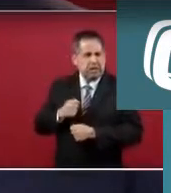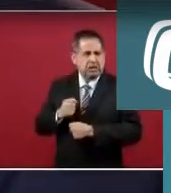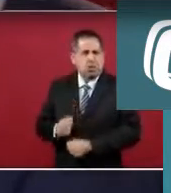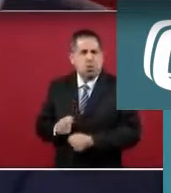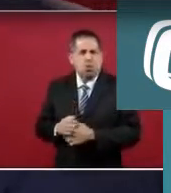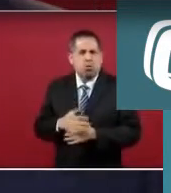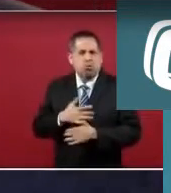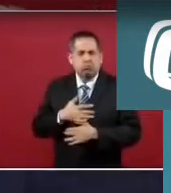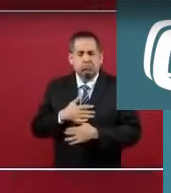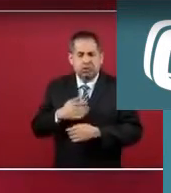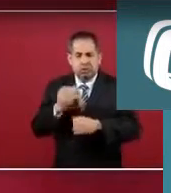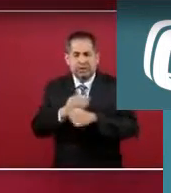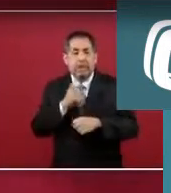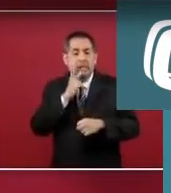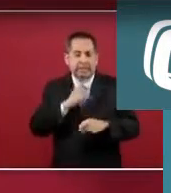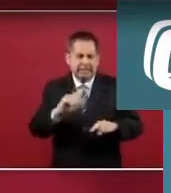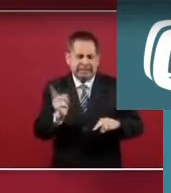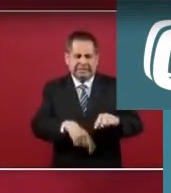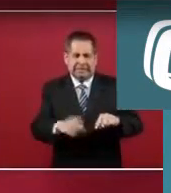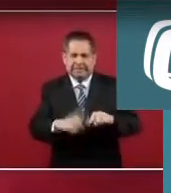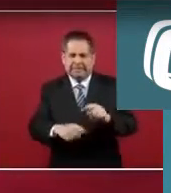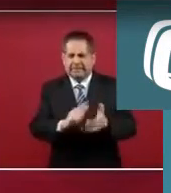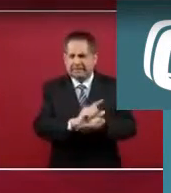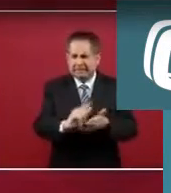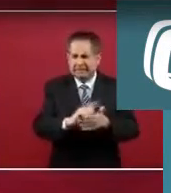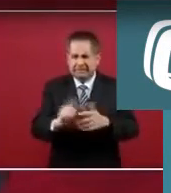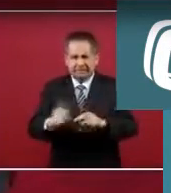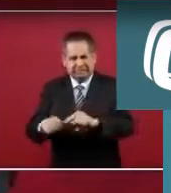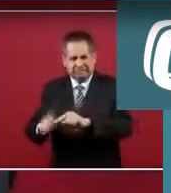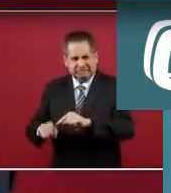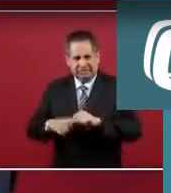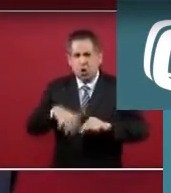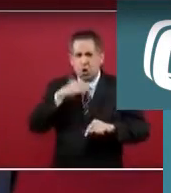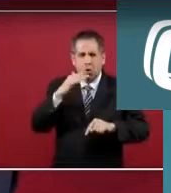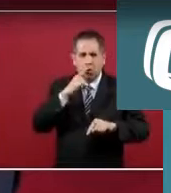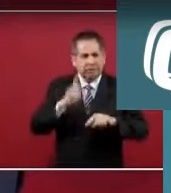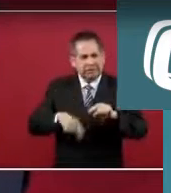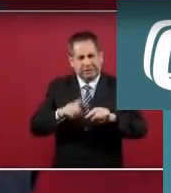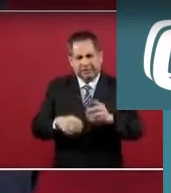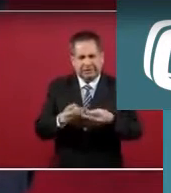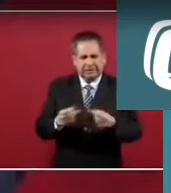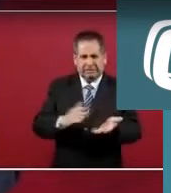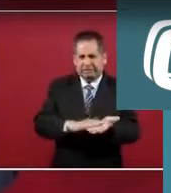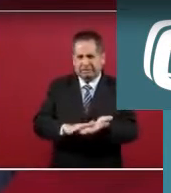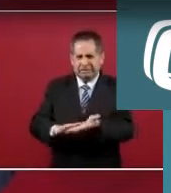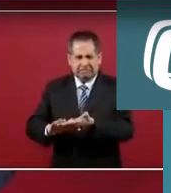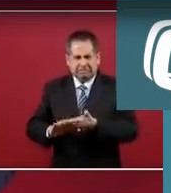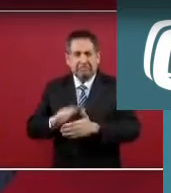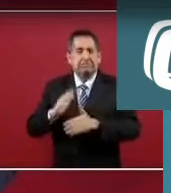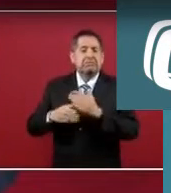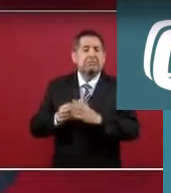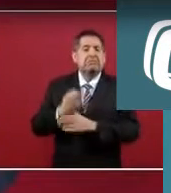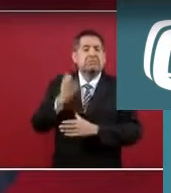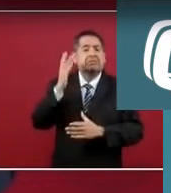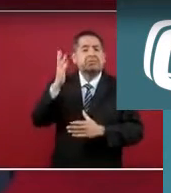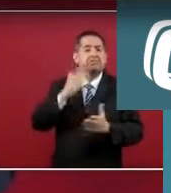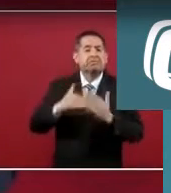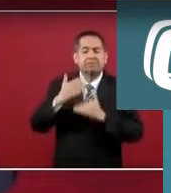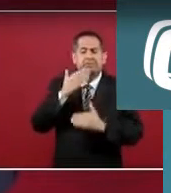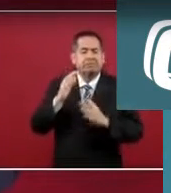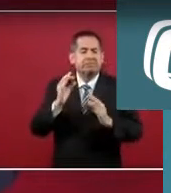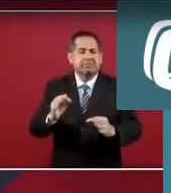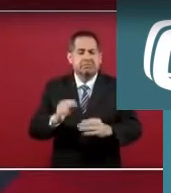la cultura y el conocimiento sobre el medio ambiente, el presidente Andrés Manuel López Obrador firmó un decreto para que las Islas